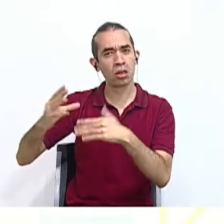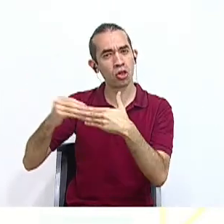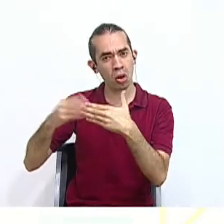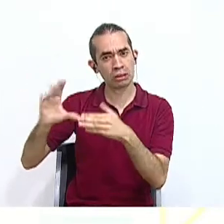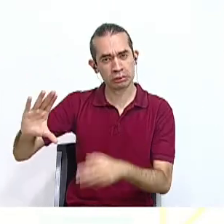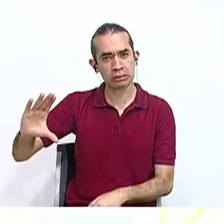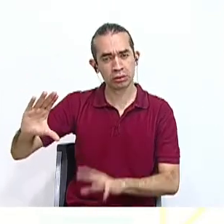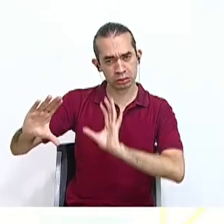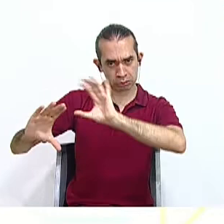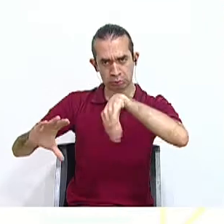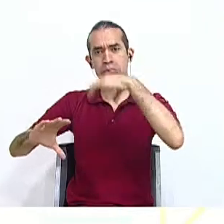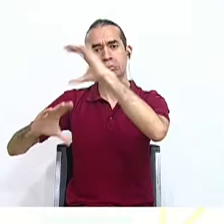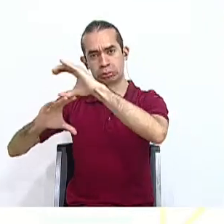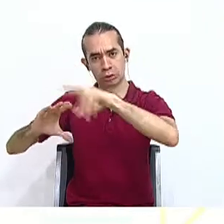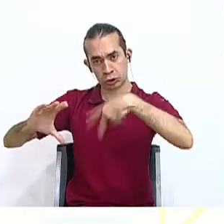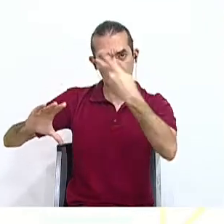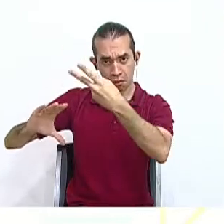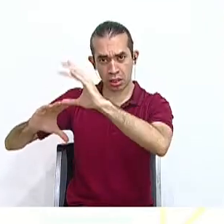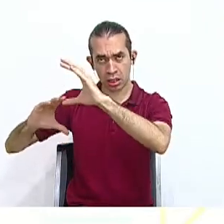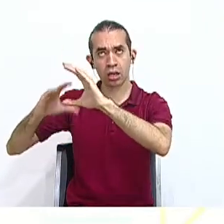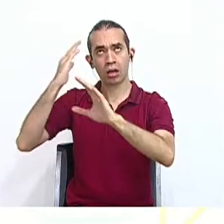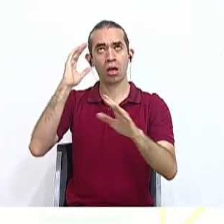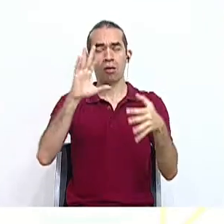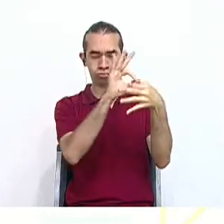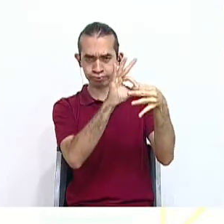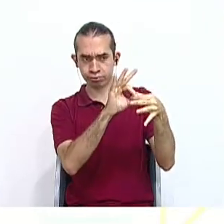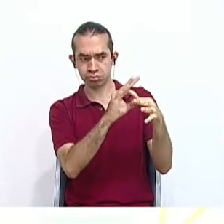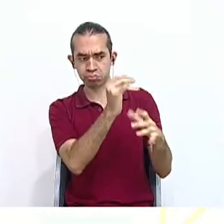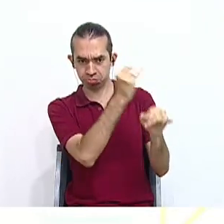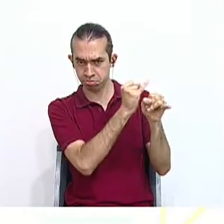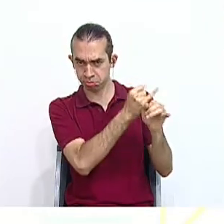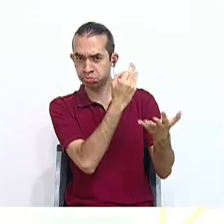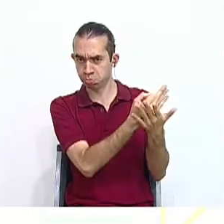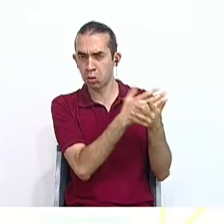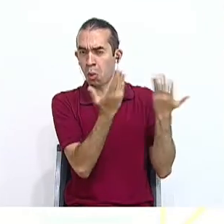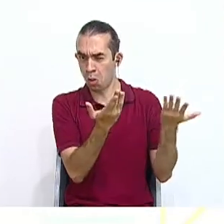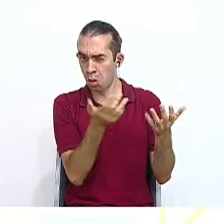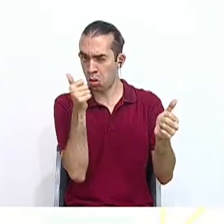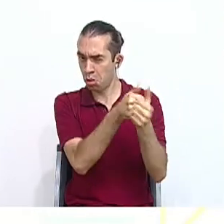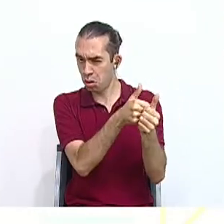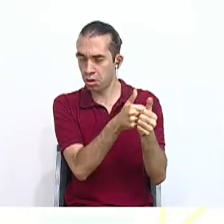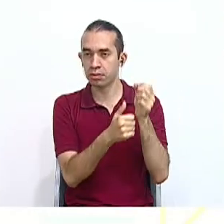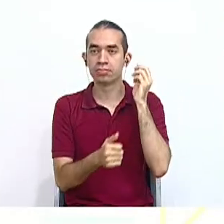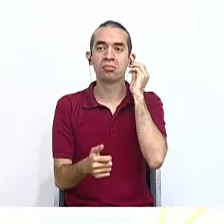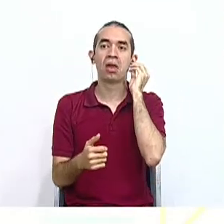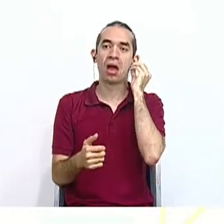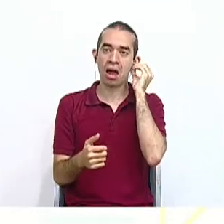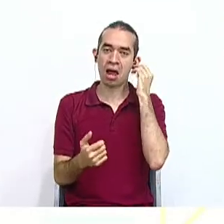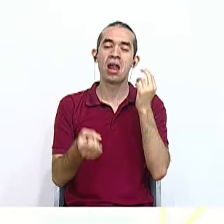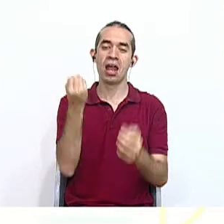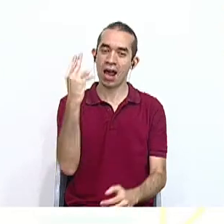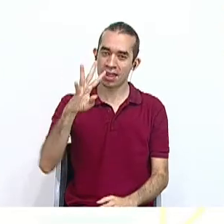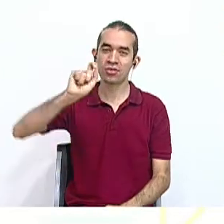$5,000 bajo las condiciones dadas? Correcto. El dinero se duplicará en